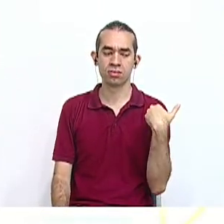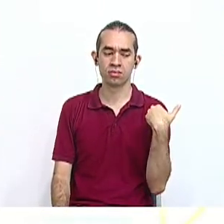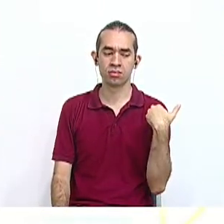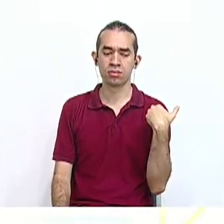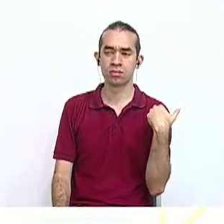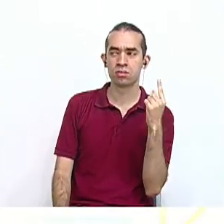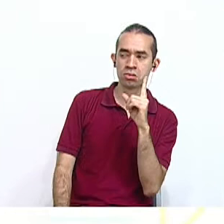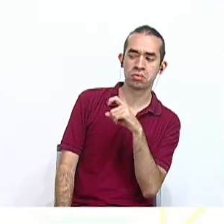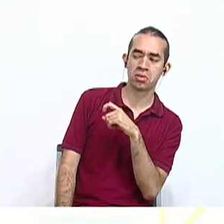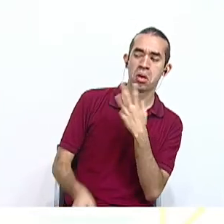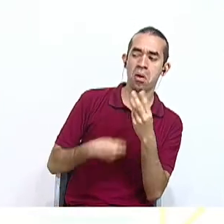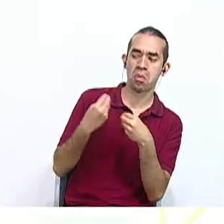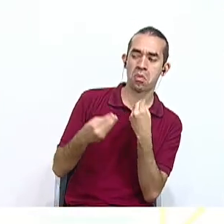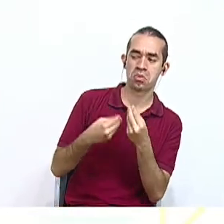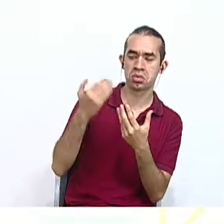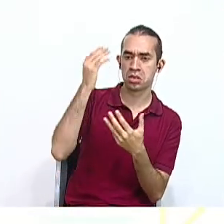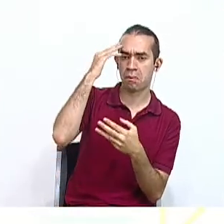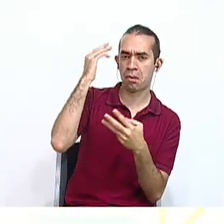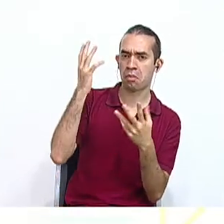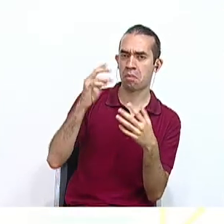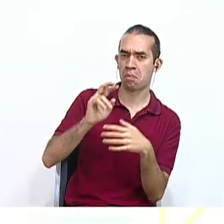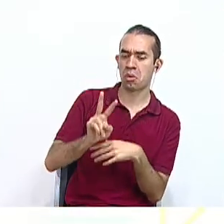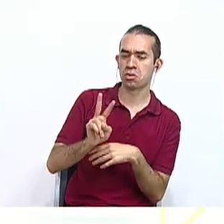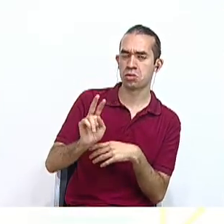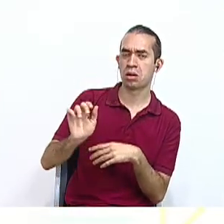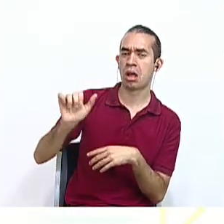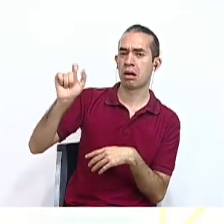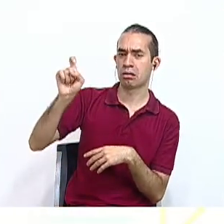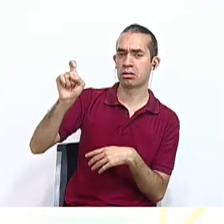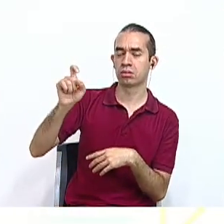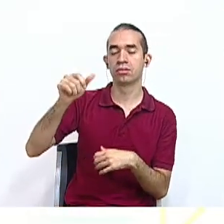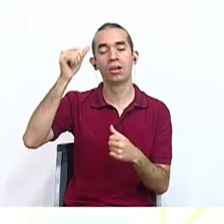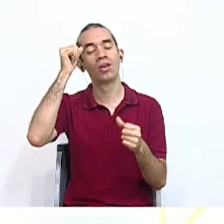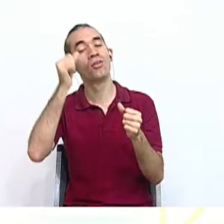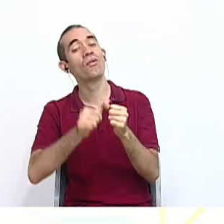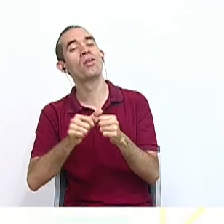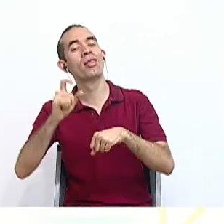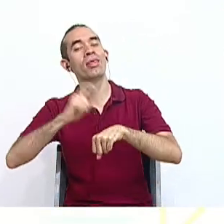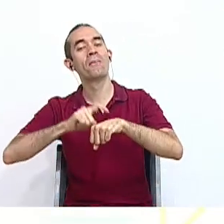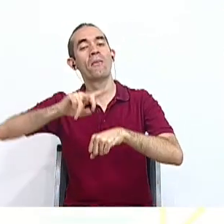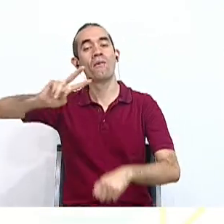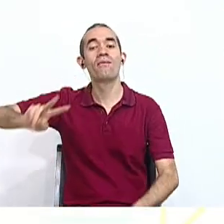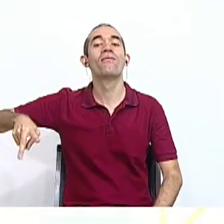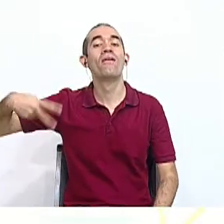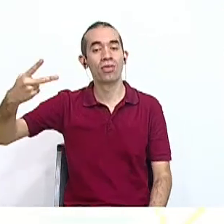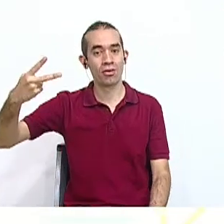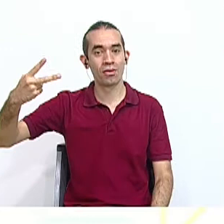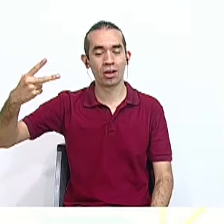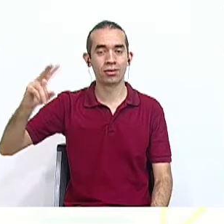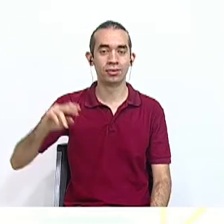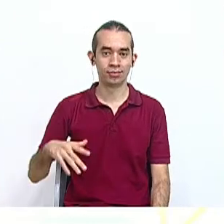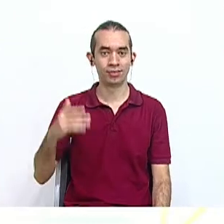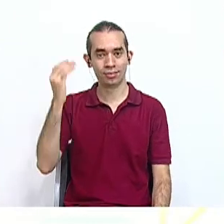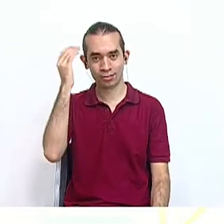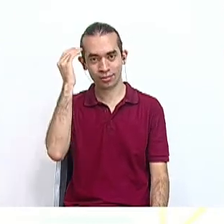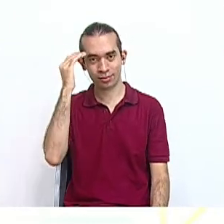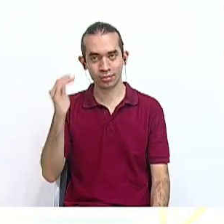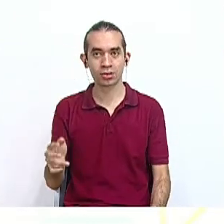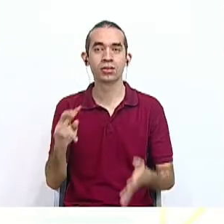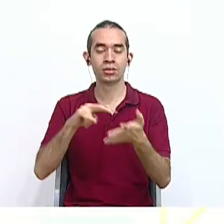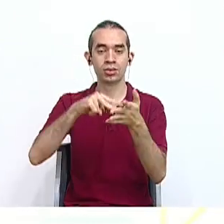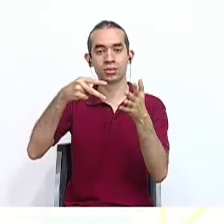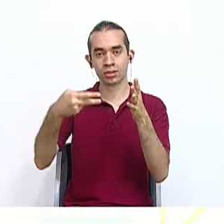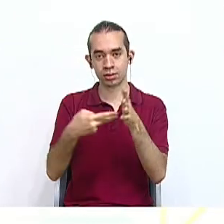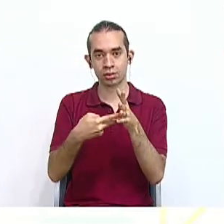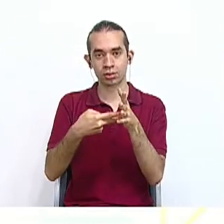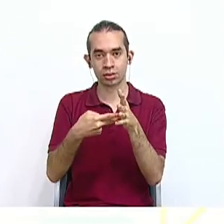para saber que era una potencia de base 2? Porque recuerden que es un tiempo de duplicación. Se están duplicando las células. Es decir,